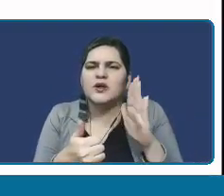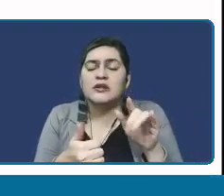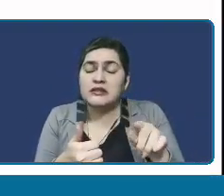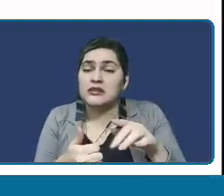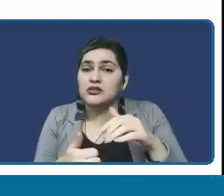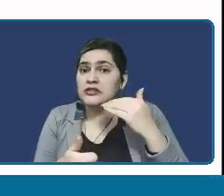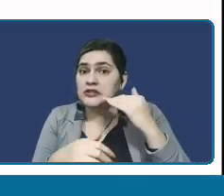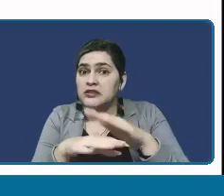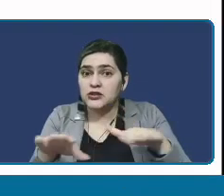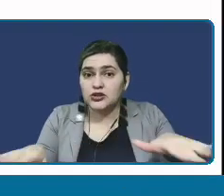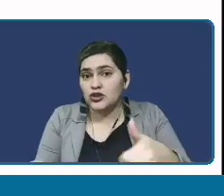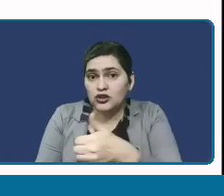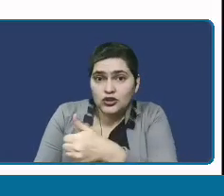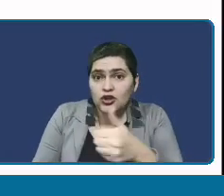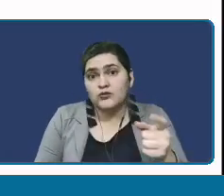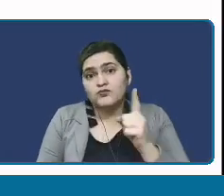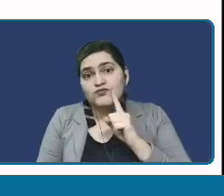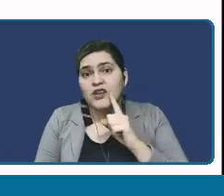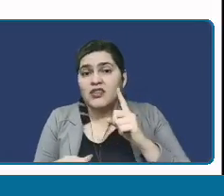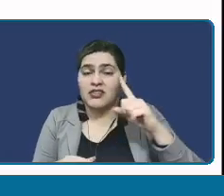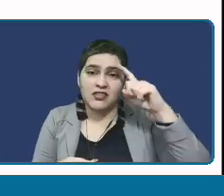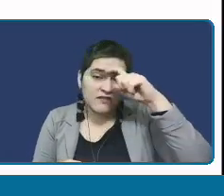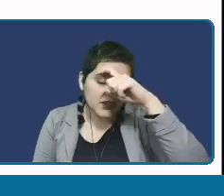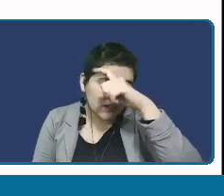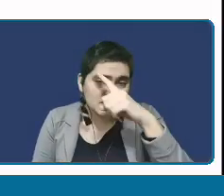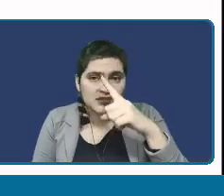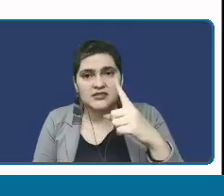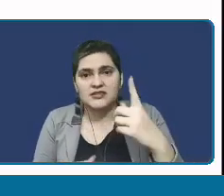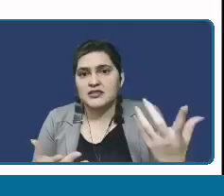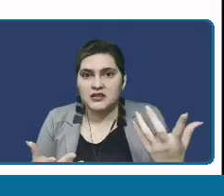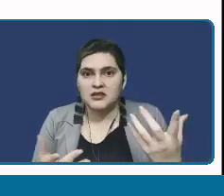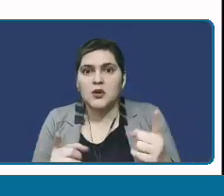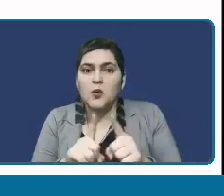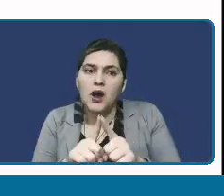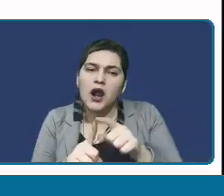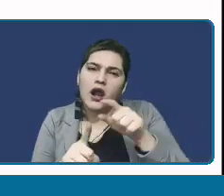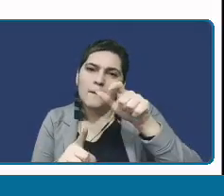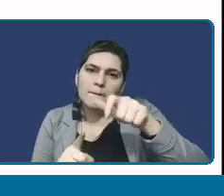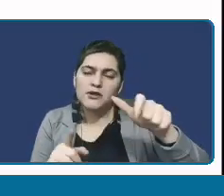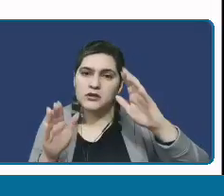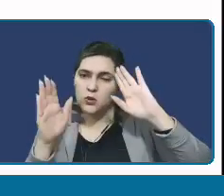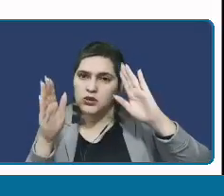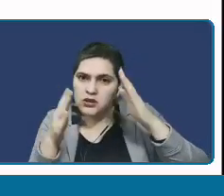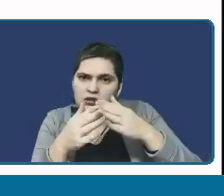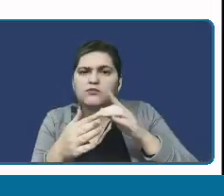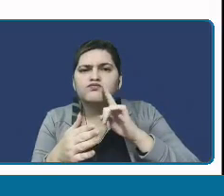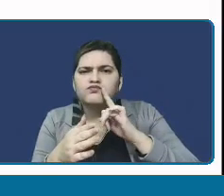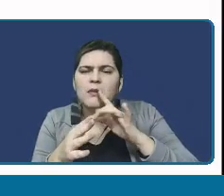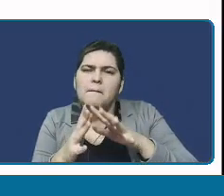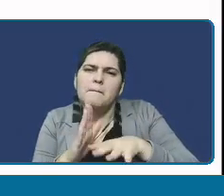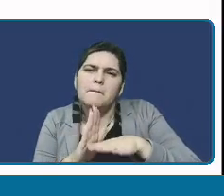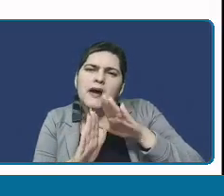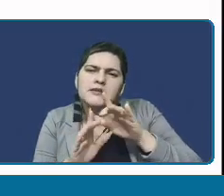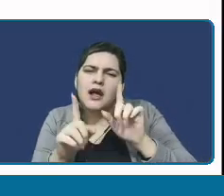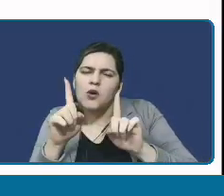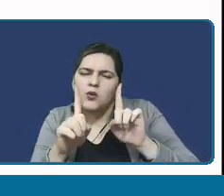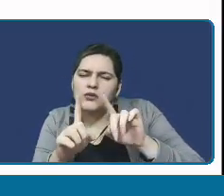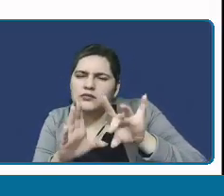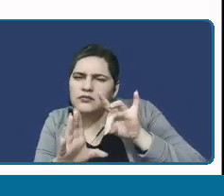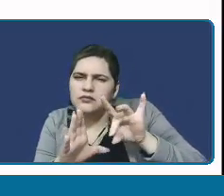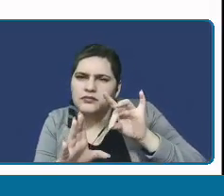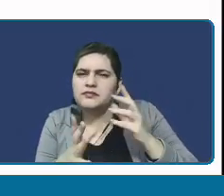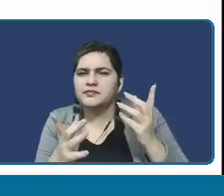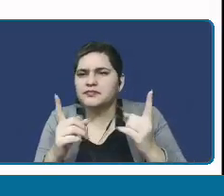la alimentación y nuestros niños principalmente pueden tenerlas un poco más específicas en algunas áreas y qué es lo que vamos